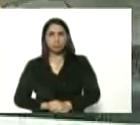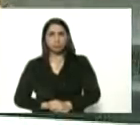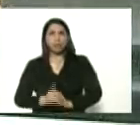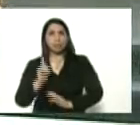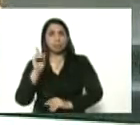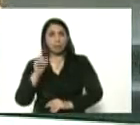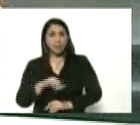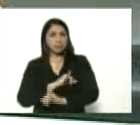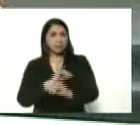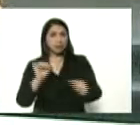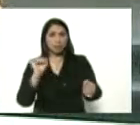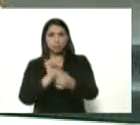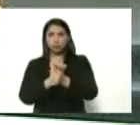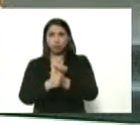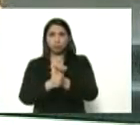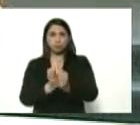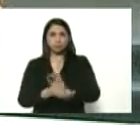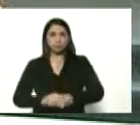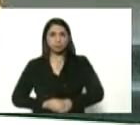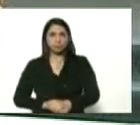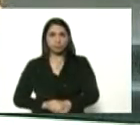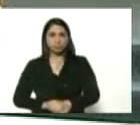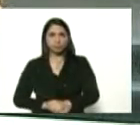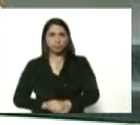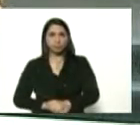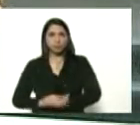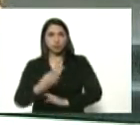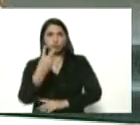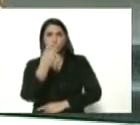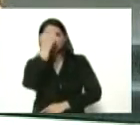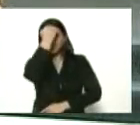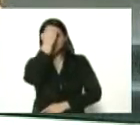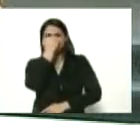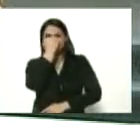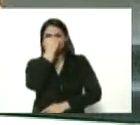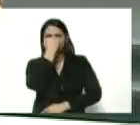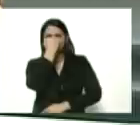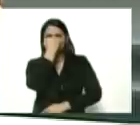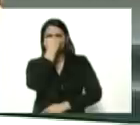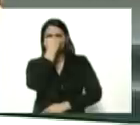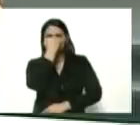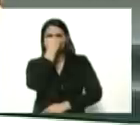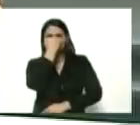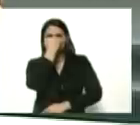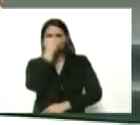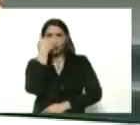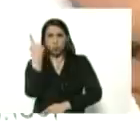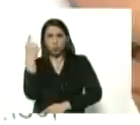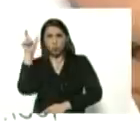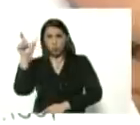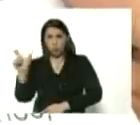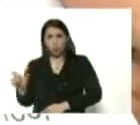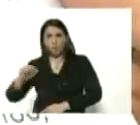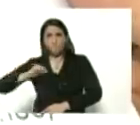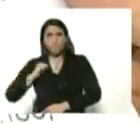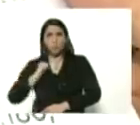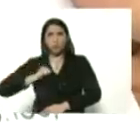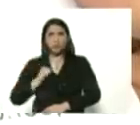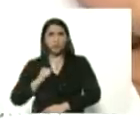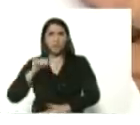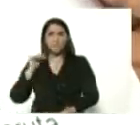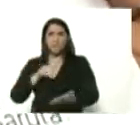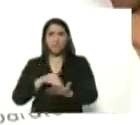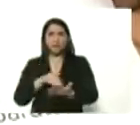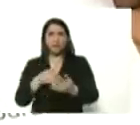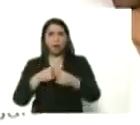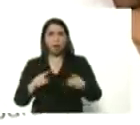Igualmente fueron capturados dos terroristas, uno de la policía de Miranda y otro de la policía de